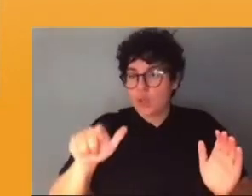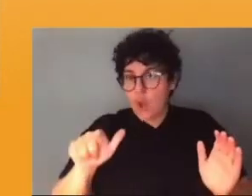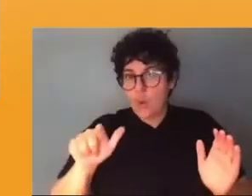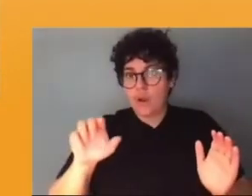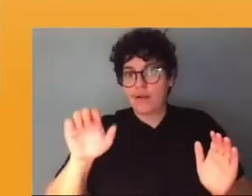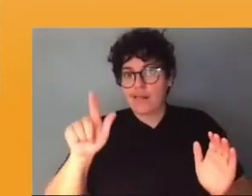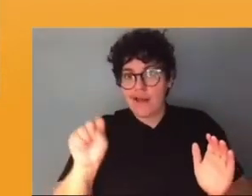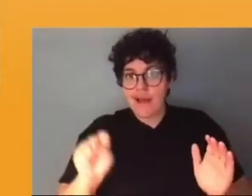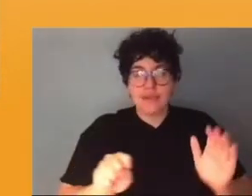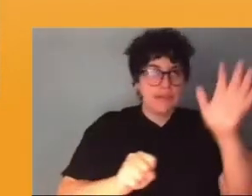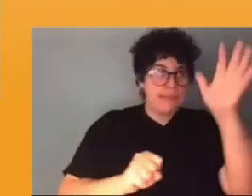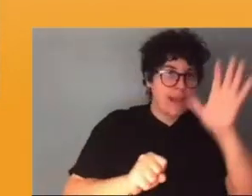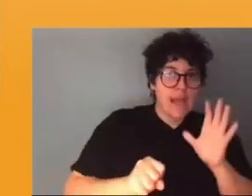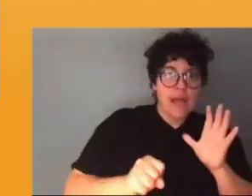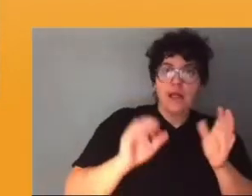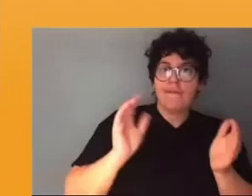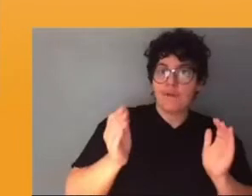versus